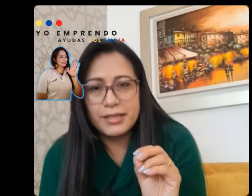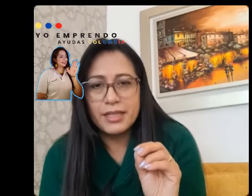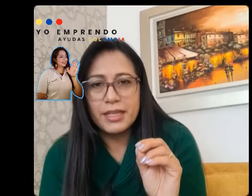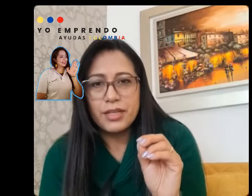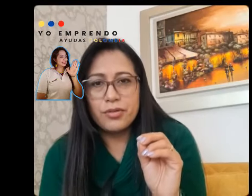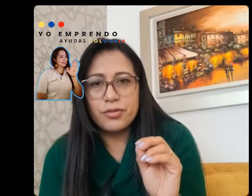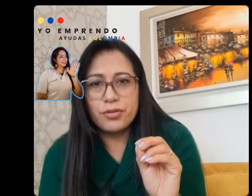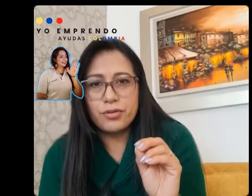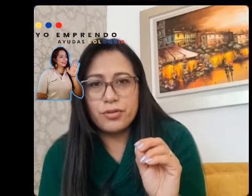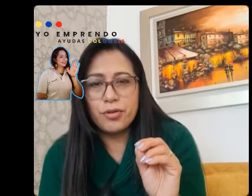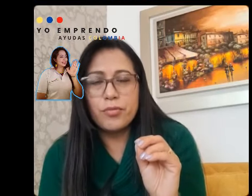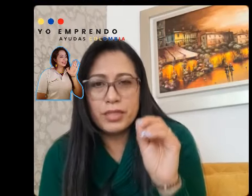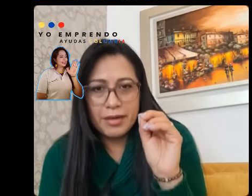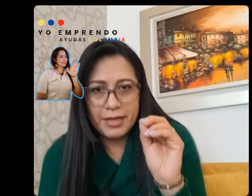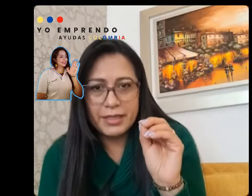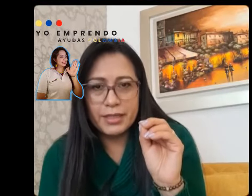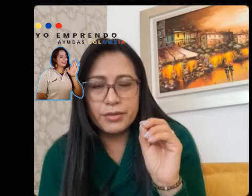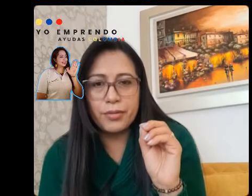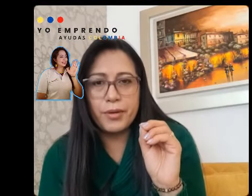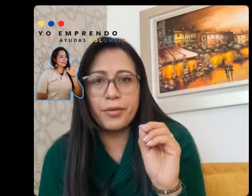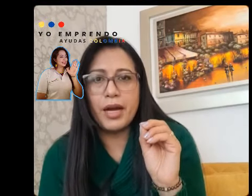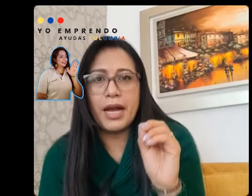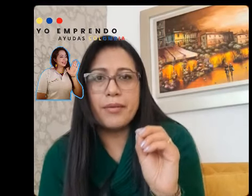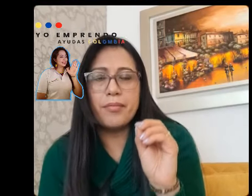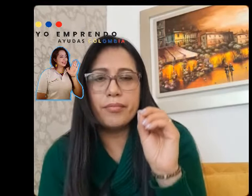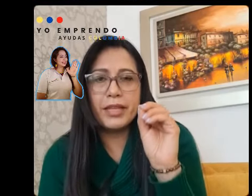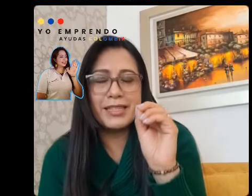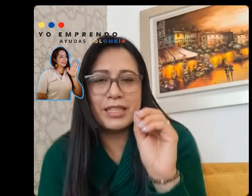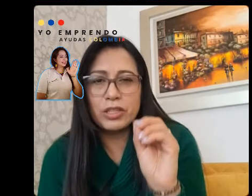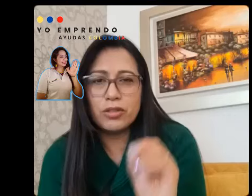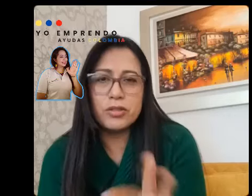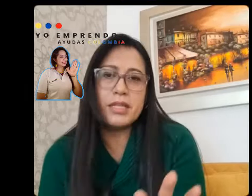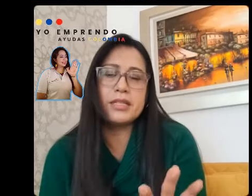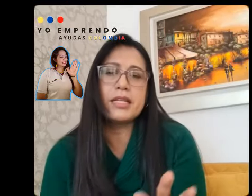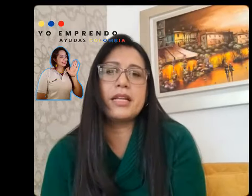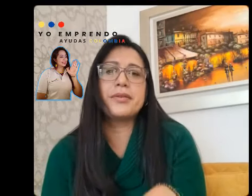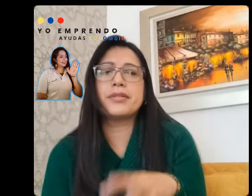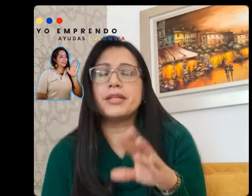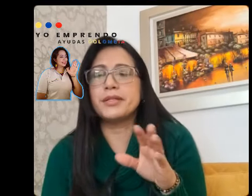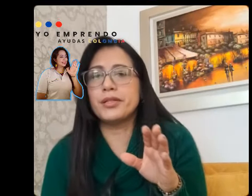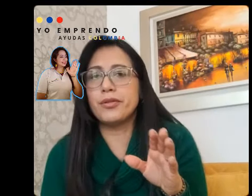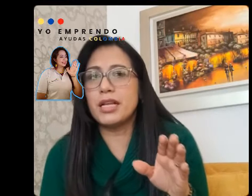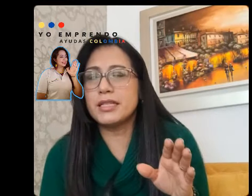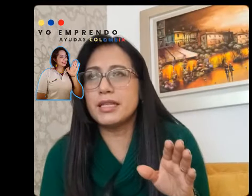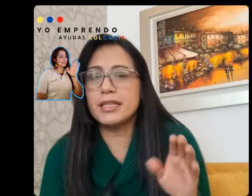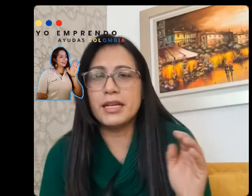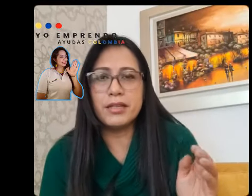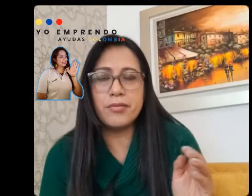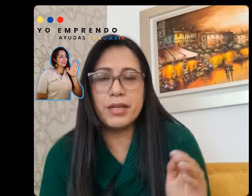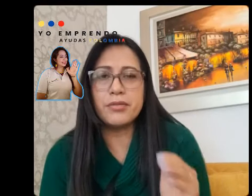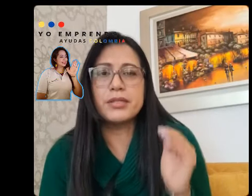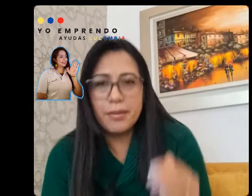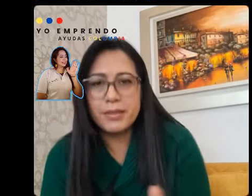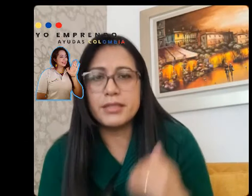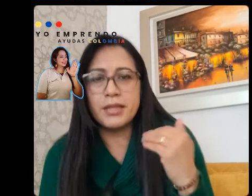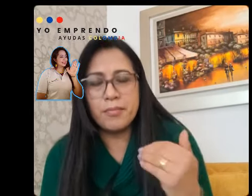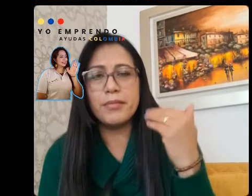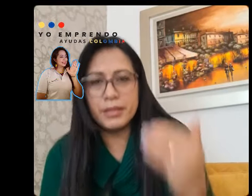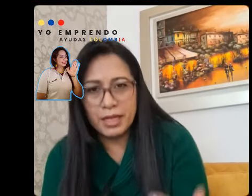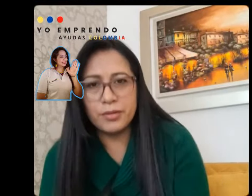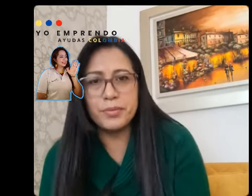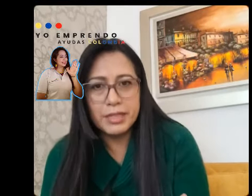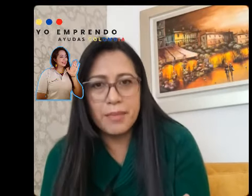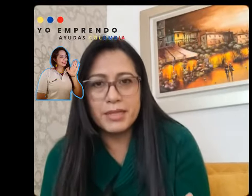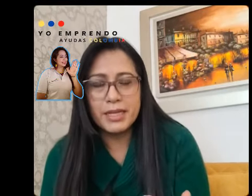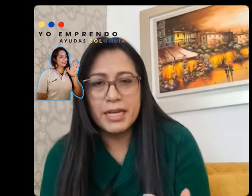sociales Nosotros somos cabeza de sector Pero hay desde todos los ministerios y desde todas las entidades del gobierno siempre se están